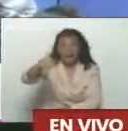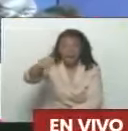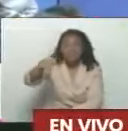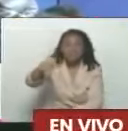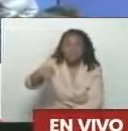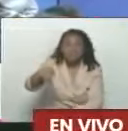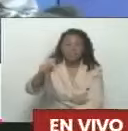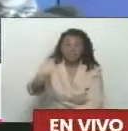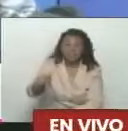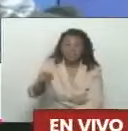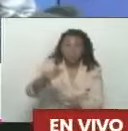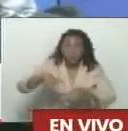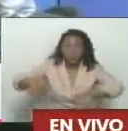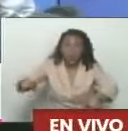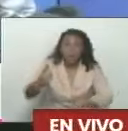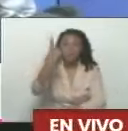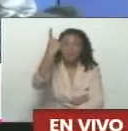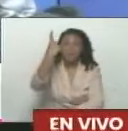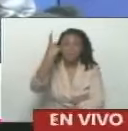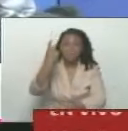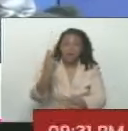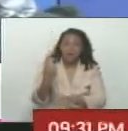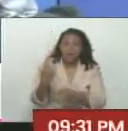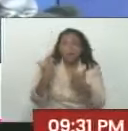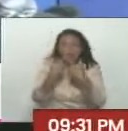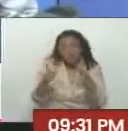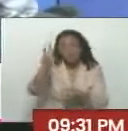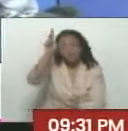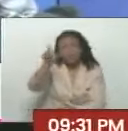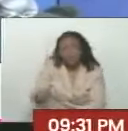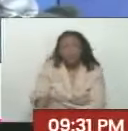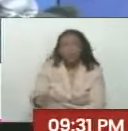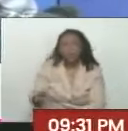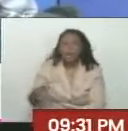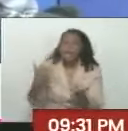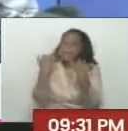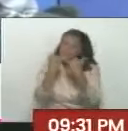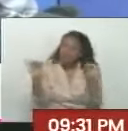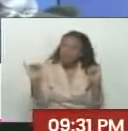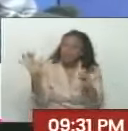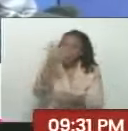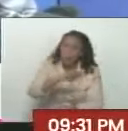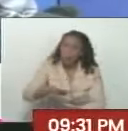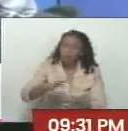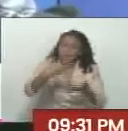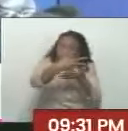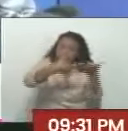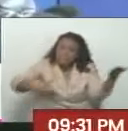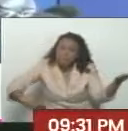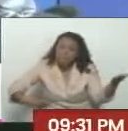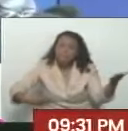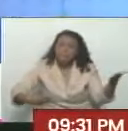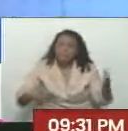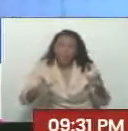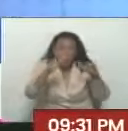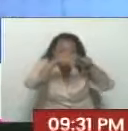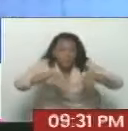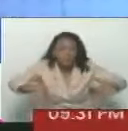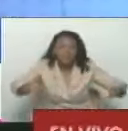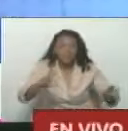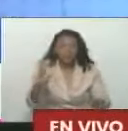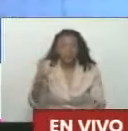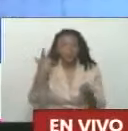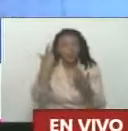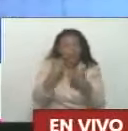fue donde, uno de los sitios donde el libertador Simón Bolívar planeó la libertad de Venezuela. Por eso se llama Municipio Libertador. Fue cuando Bolívar